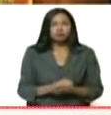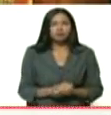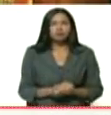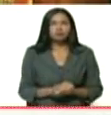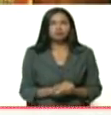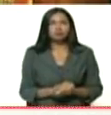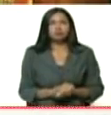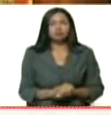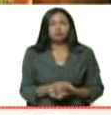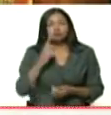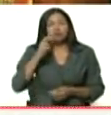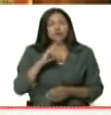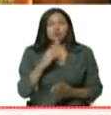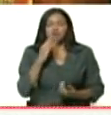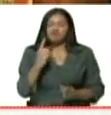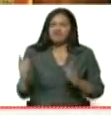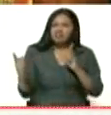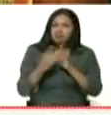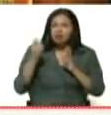Y además estamos enfrentando